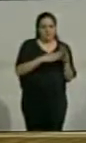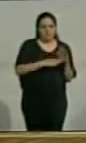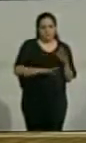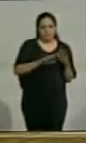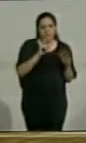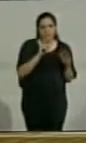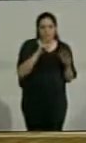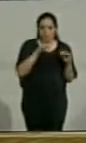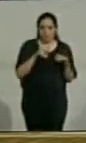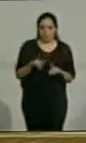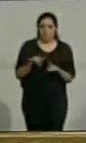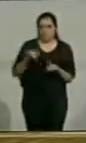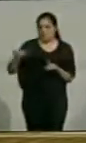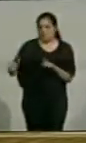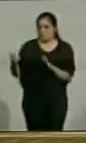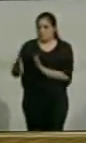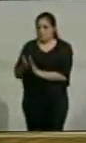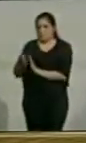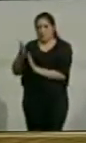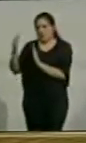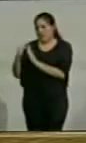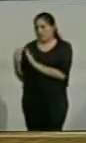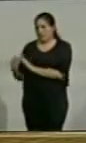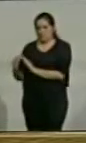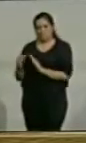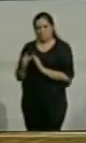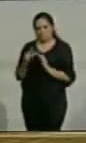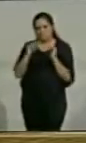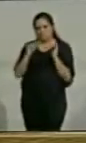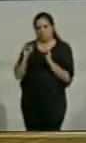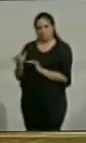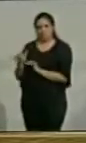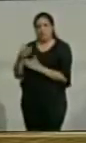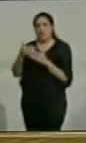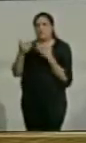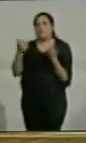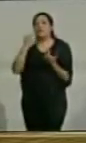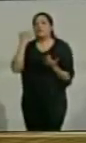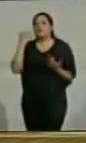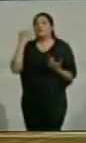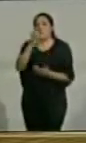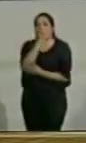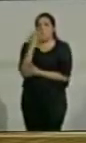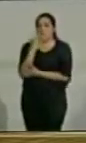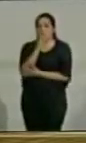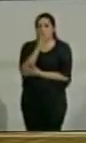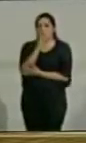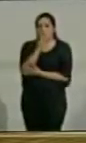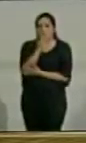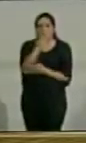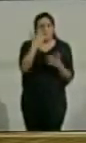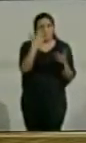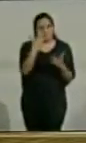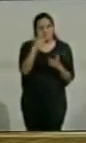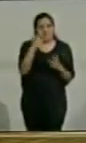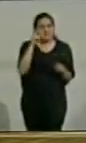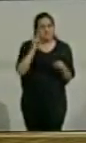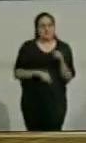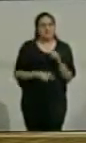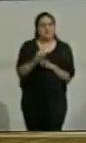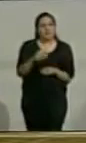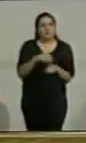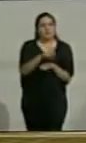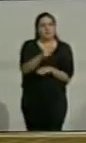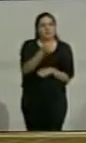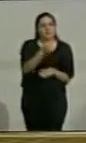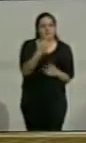se viene el agua y quiere desaparecer el Parque Tangamanga 1. Allá es donde se necesita hacer las cosas, logrando más captación